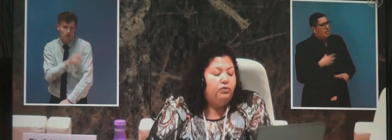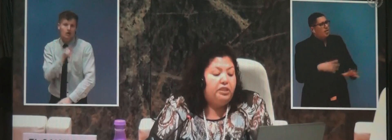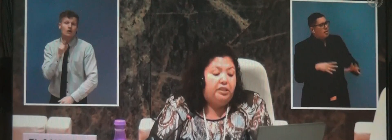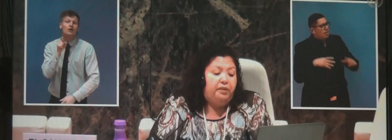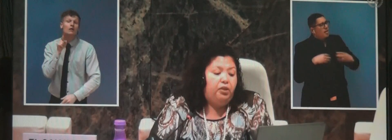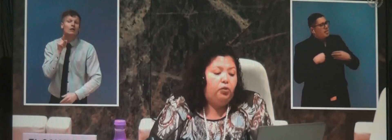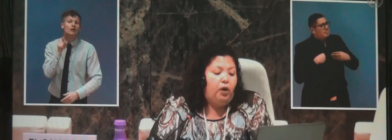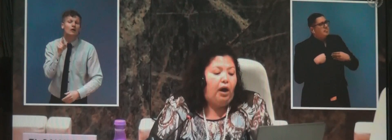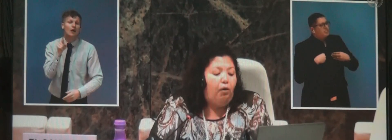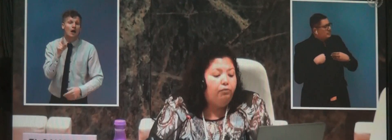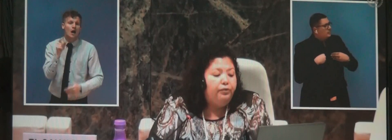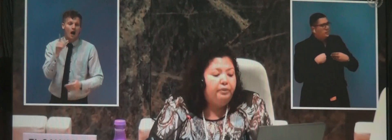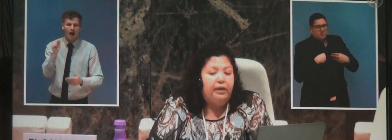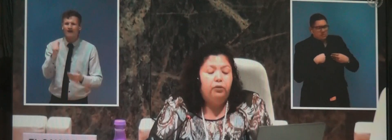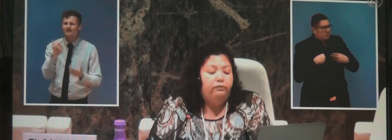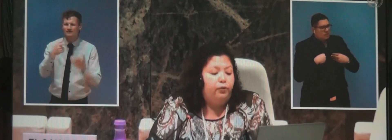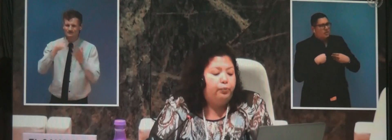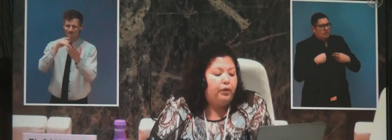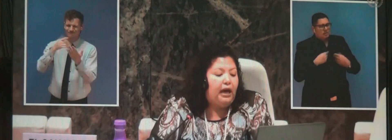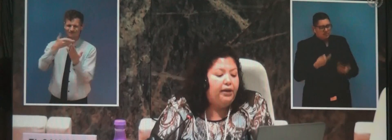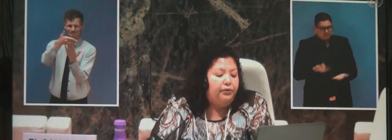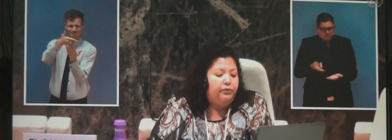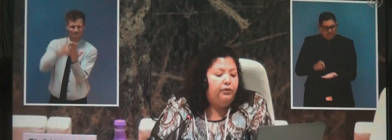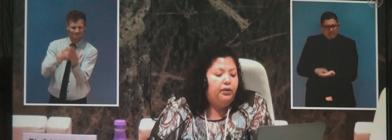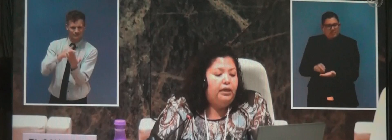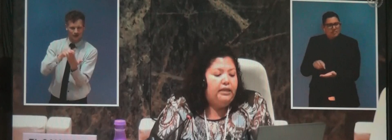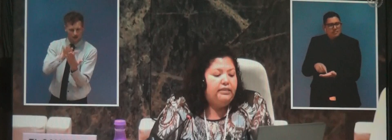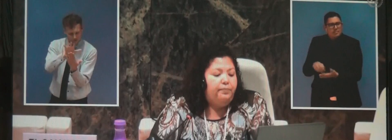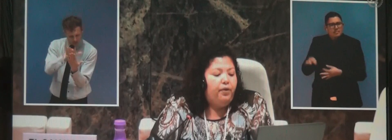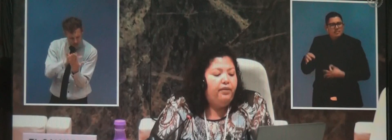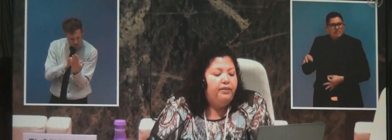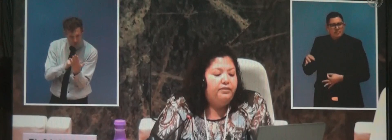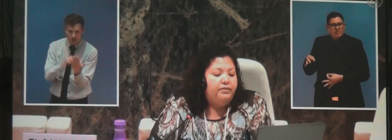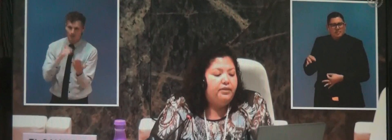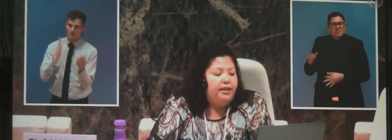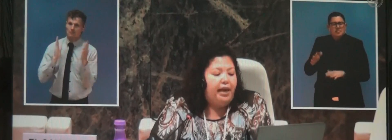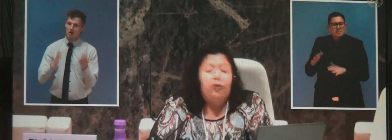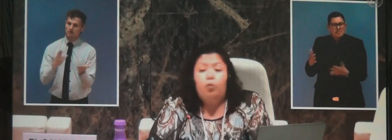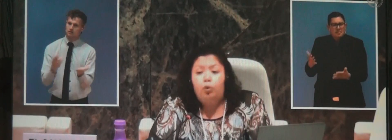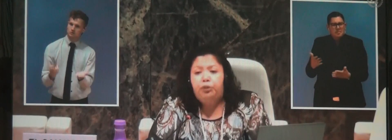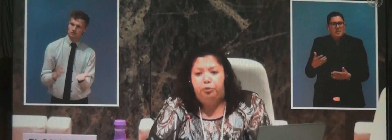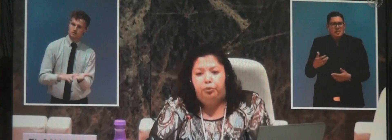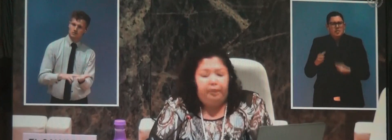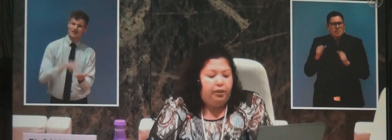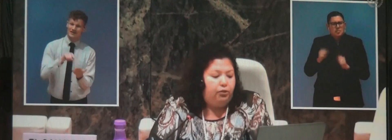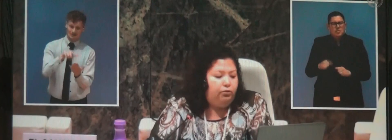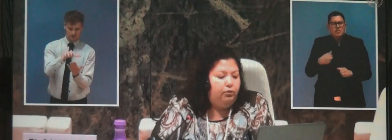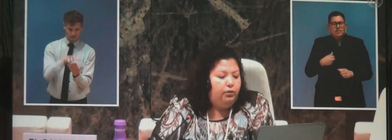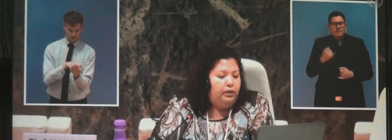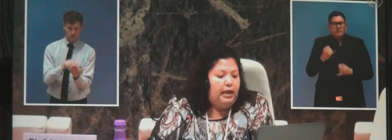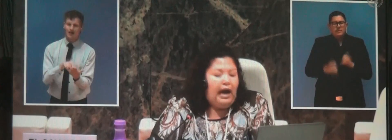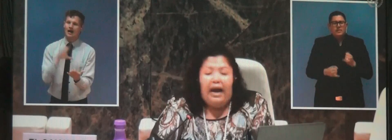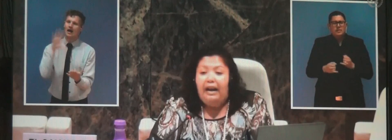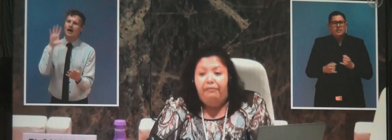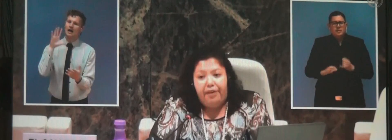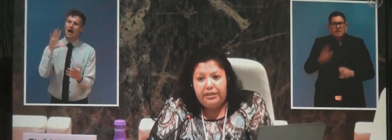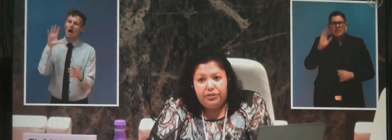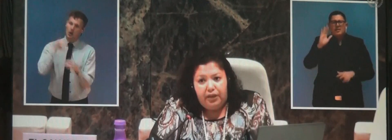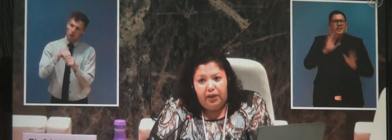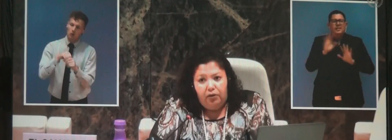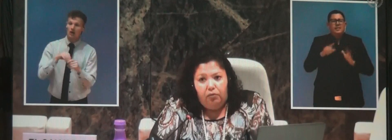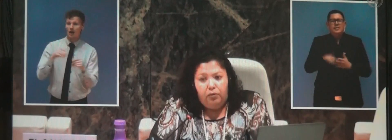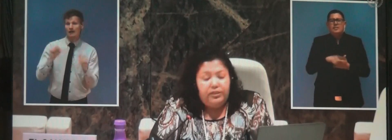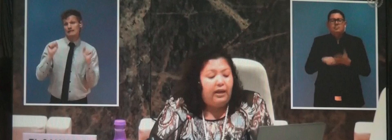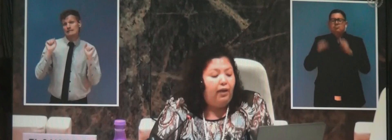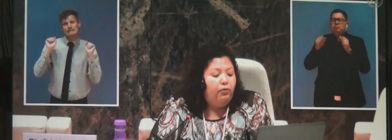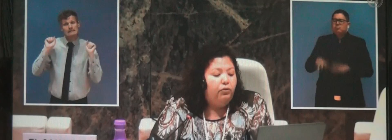el consentimiento, aún firmando el formulario. Este puede desistir en último momento. A la